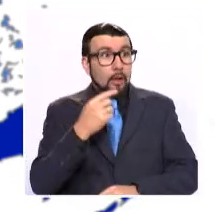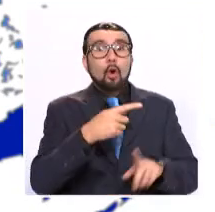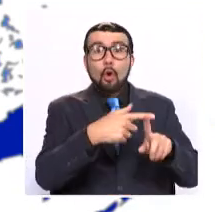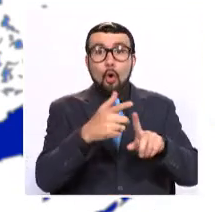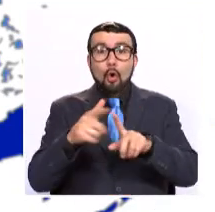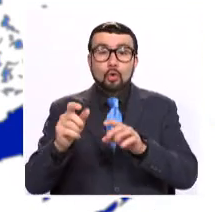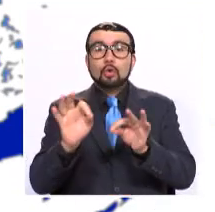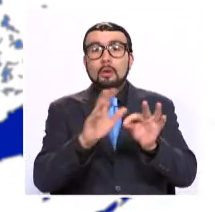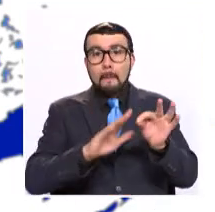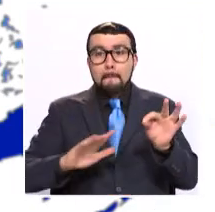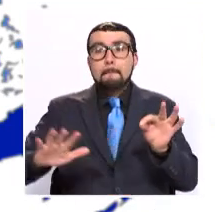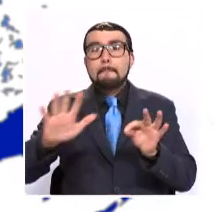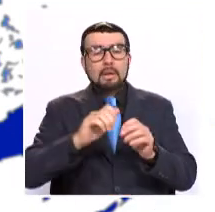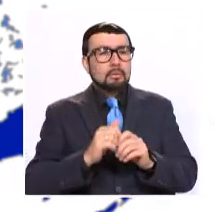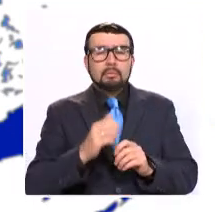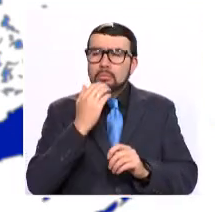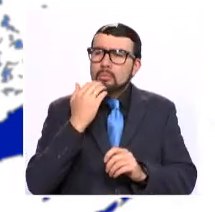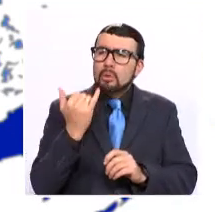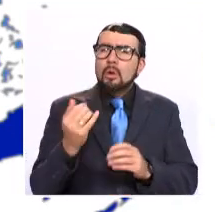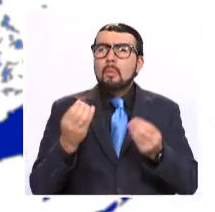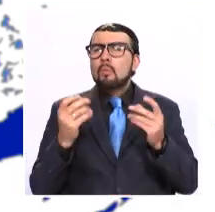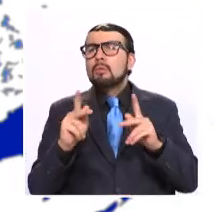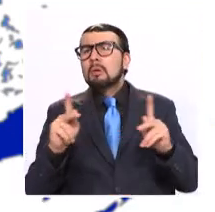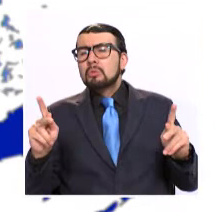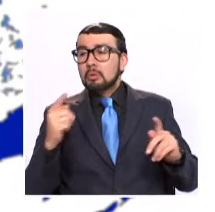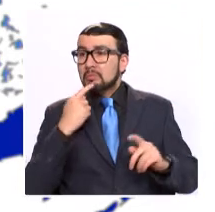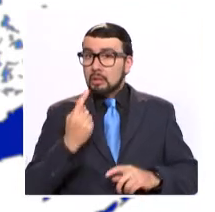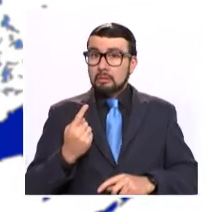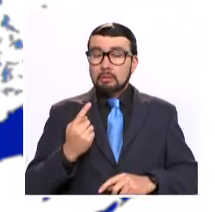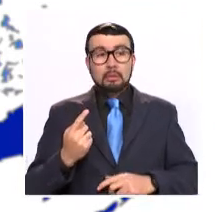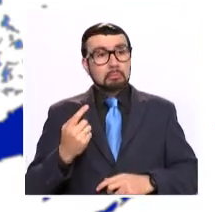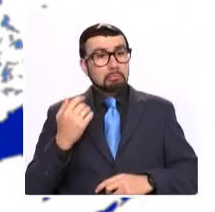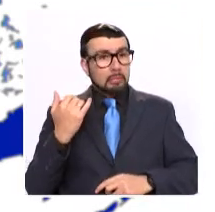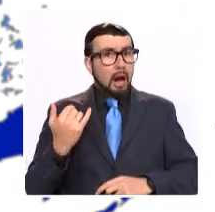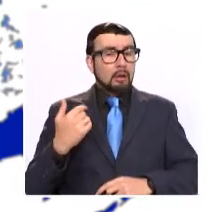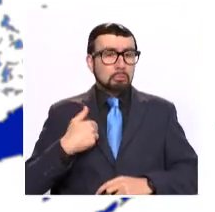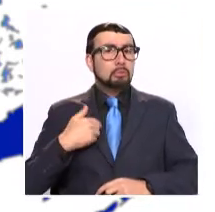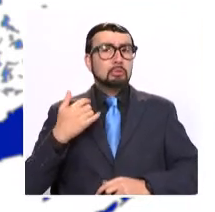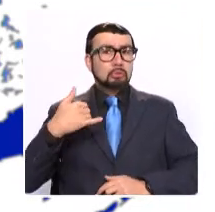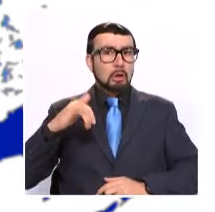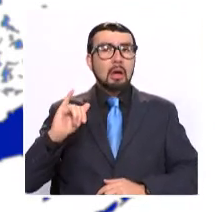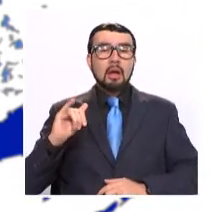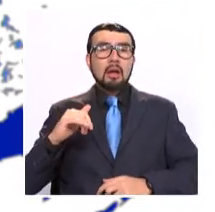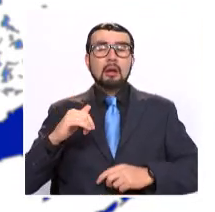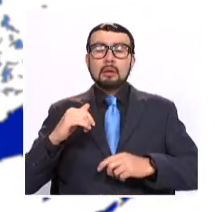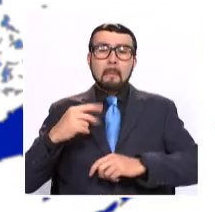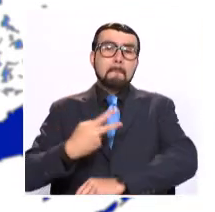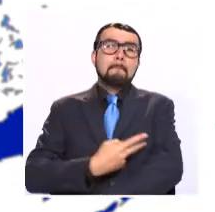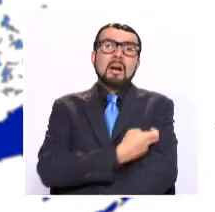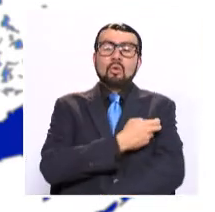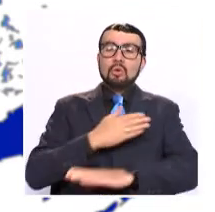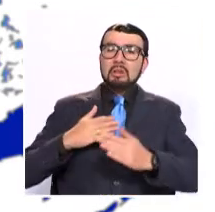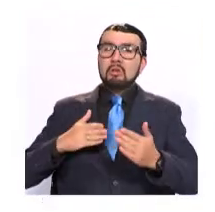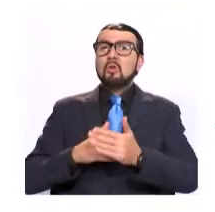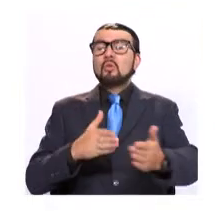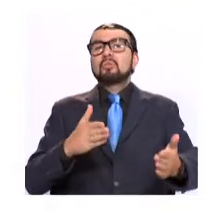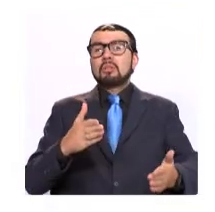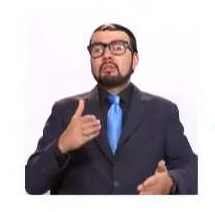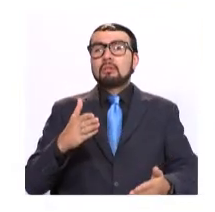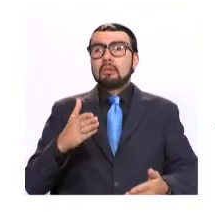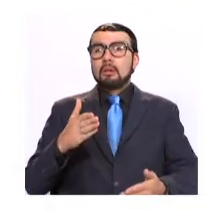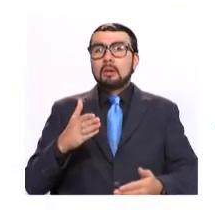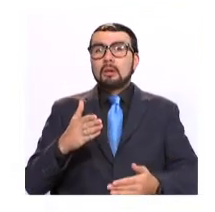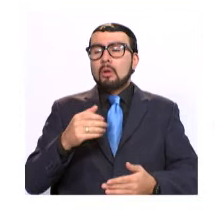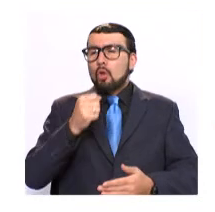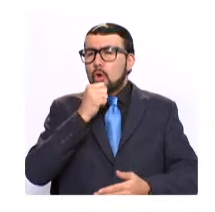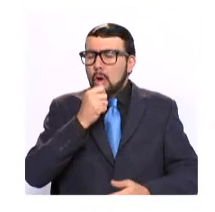la enfermedad. Entonces, muchas personas le dicen a uno, pero es que yo me vacuné contra la influenza y resulta que después me dio una gripa, entonces no me sirvió la vacuna. Entonces, no es que